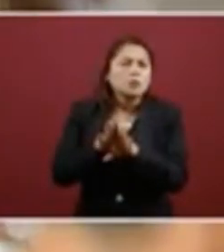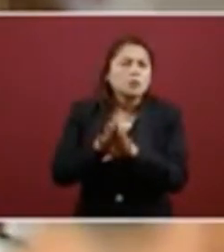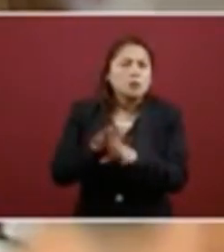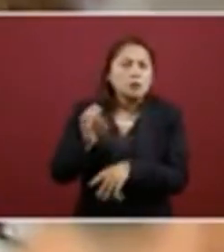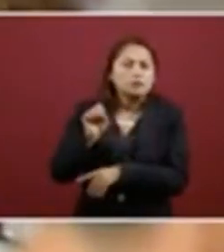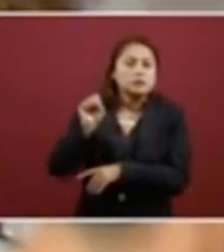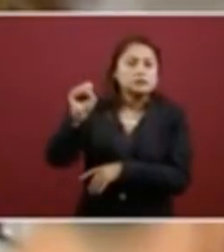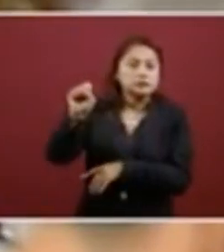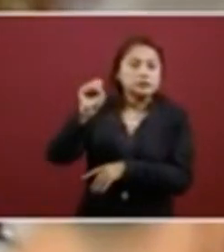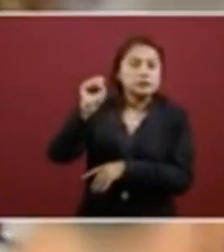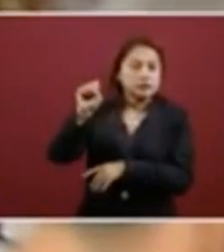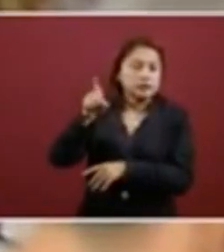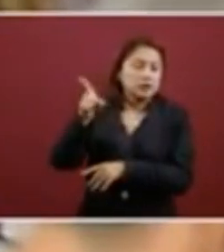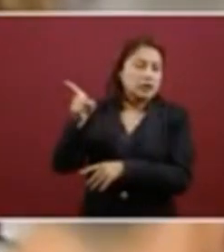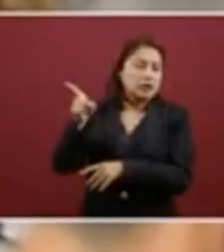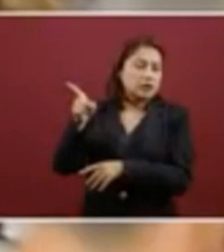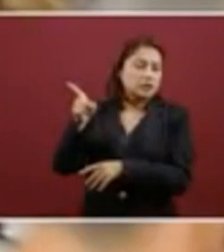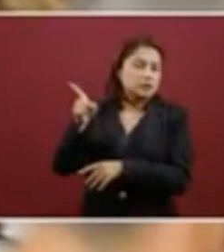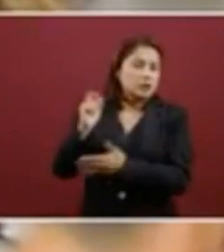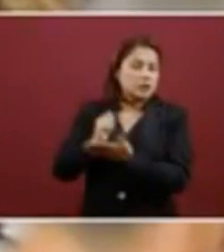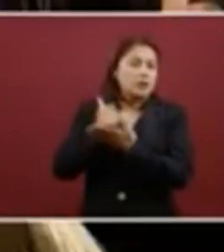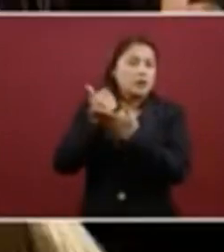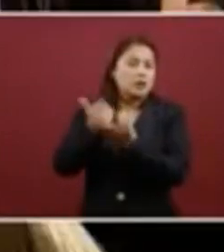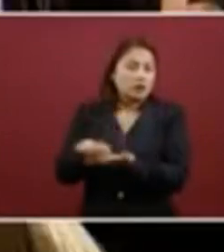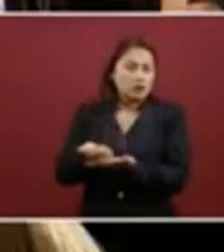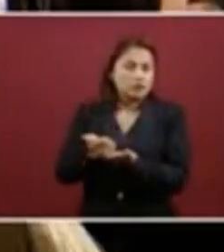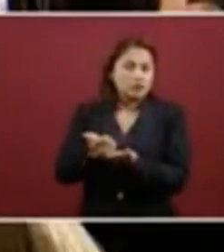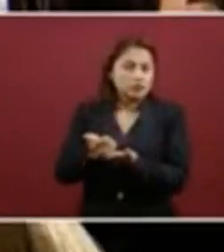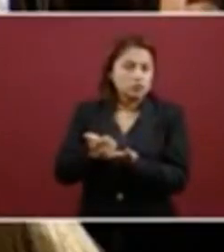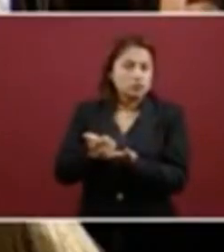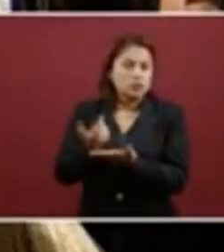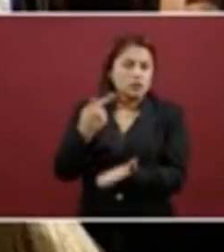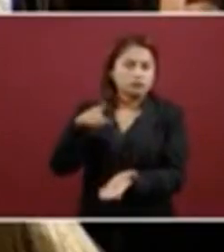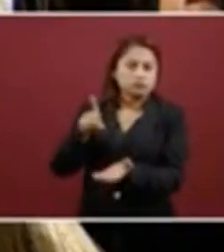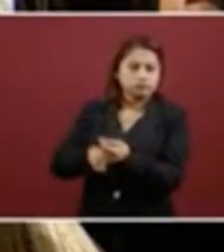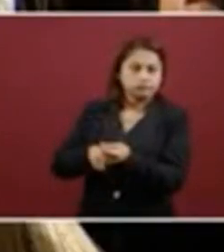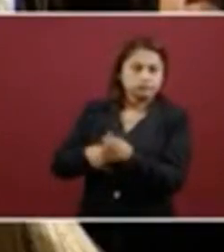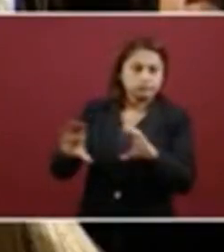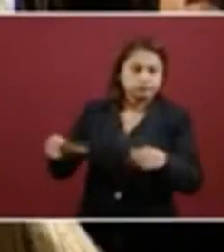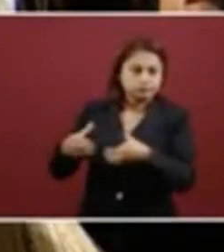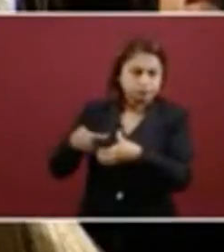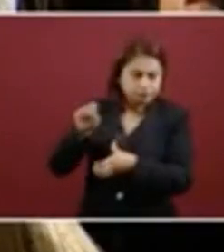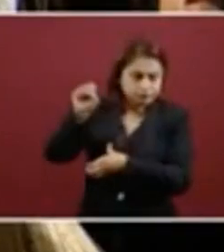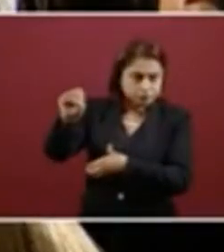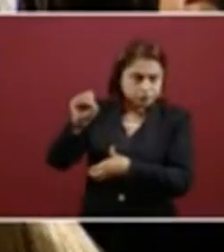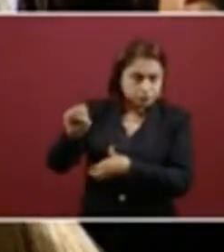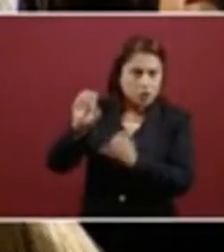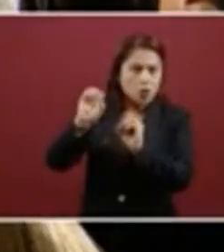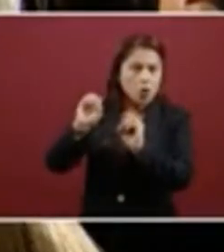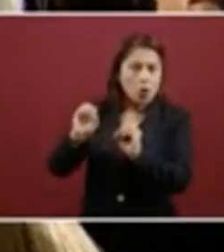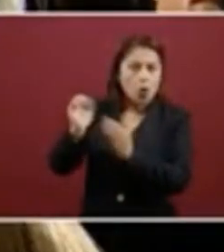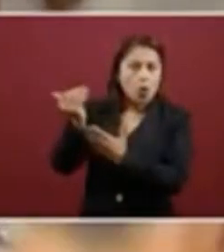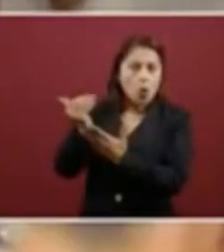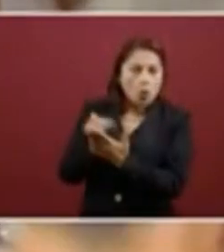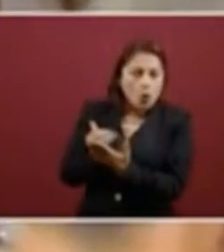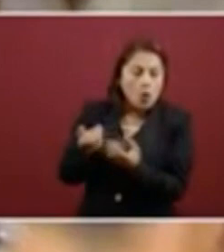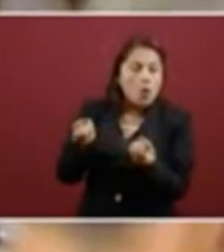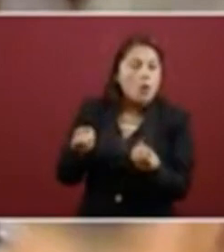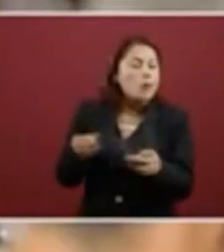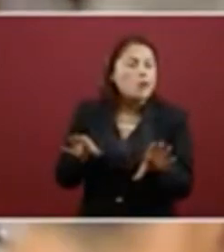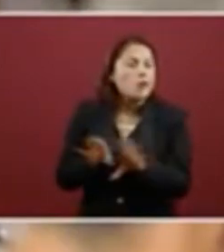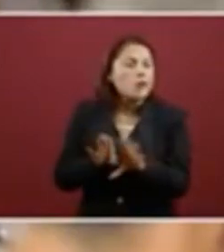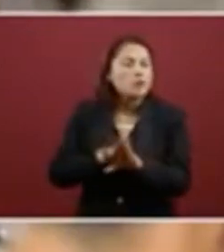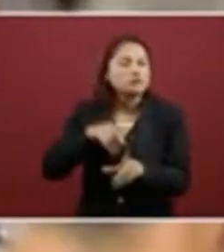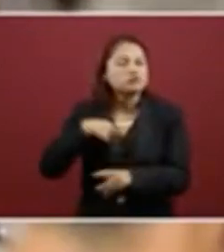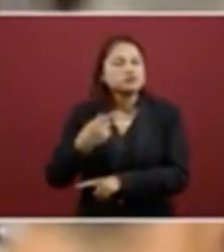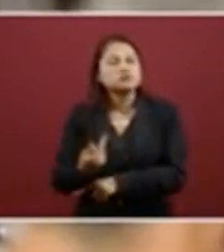valor, cuánto se va a ir a infraestructura de transporte, cuánto se va a ir a infraestructura de almacenamiento. Ahora, si es